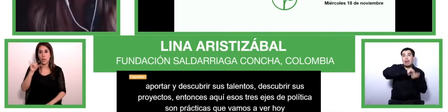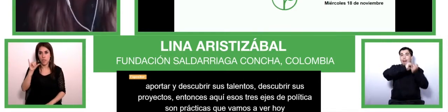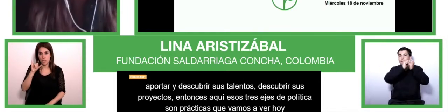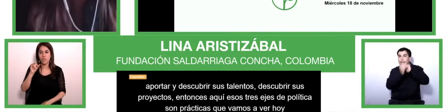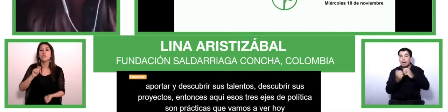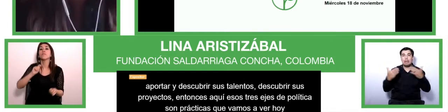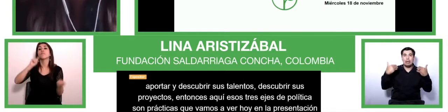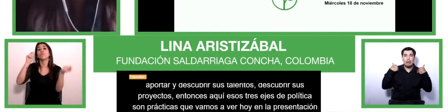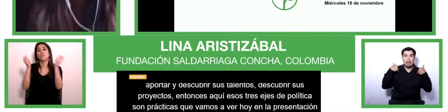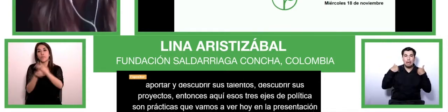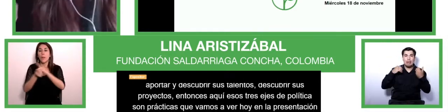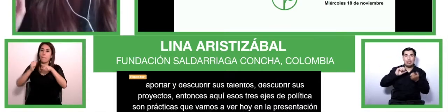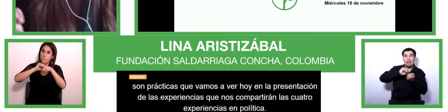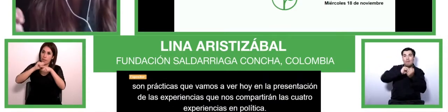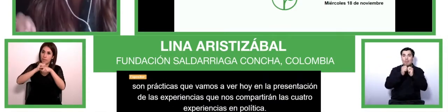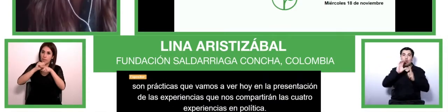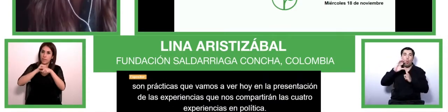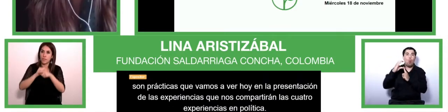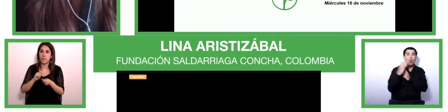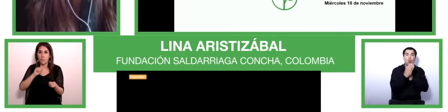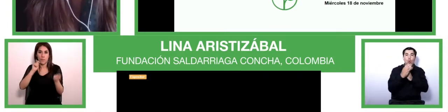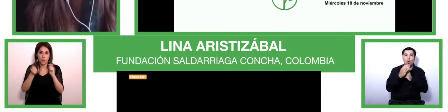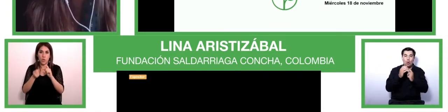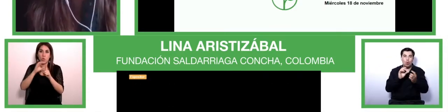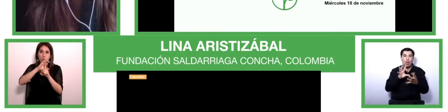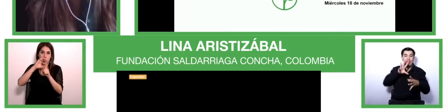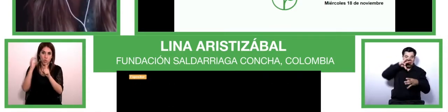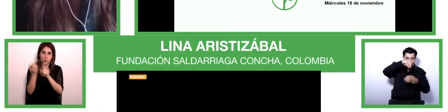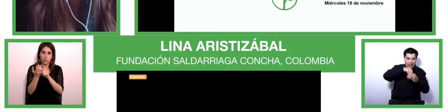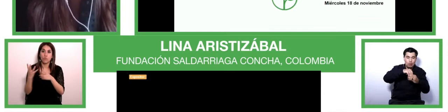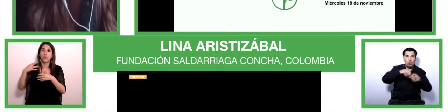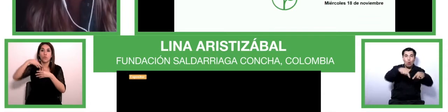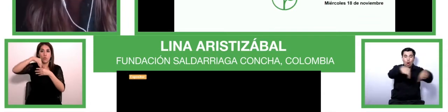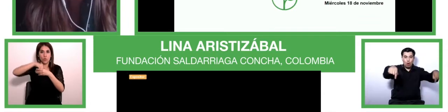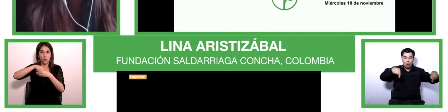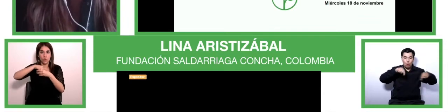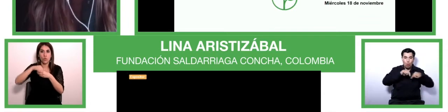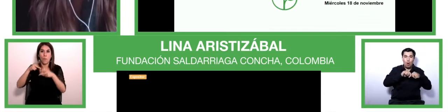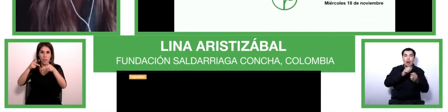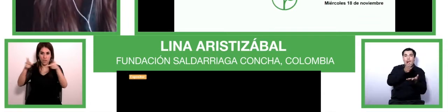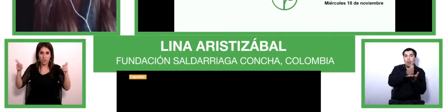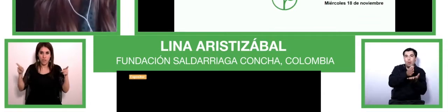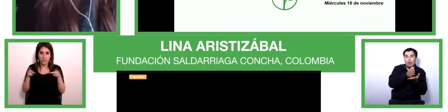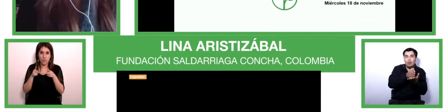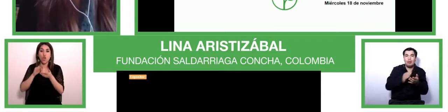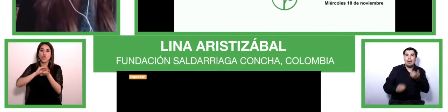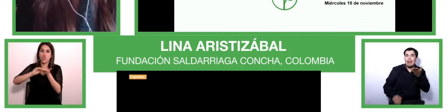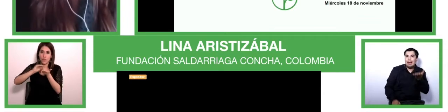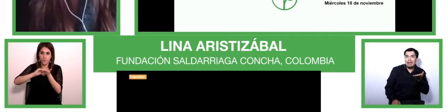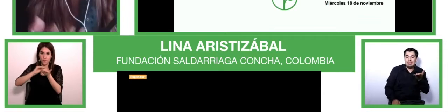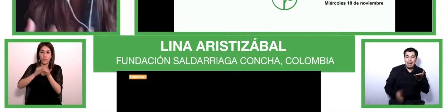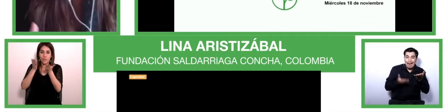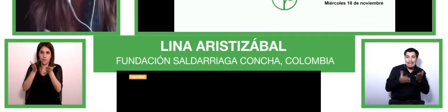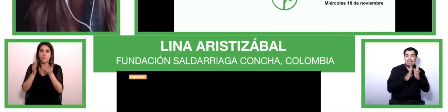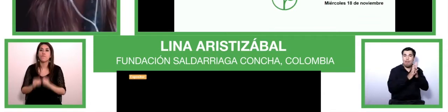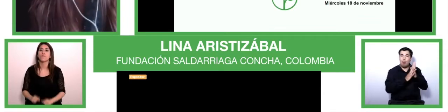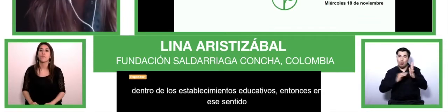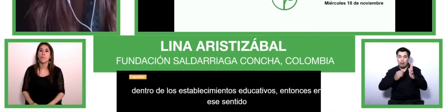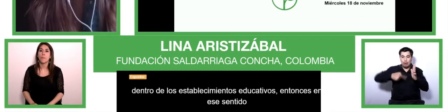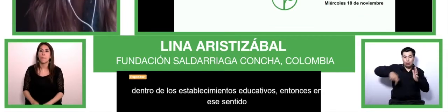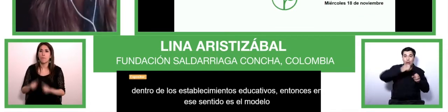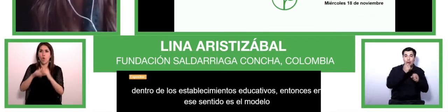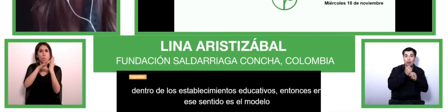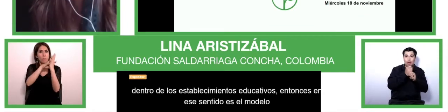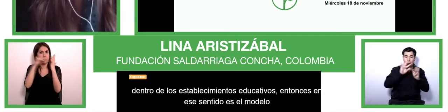prácticas y transformaciones culturales dentro de los establecimientos educativos van a ser fundamentales. Entonces, en ese sentido, ese